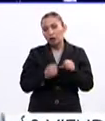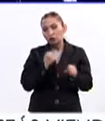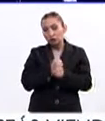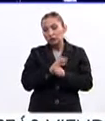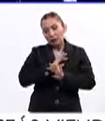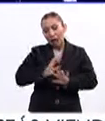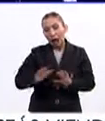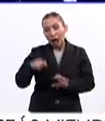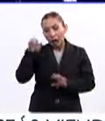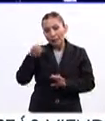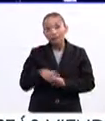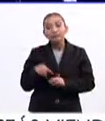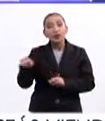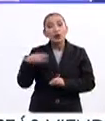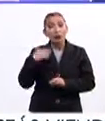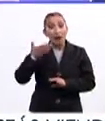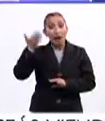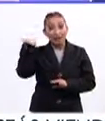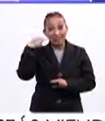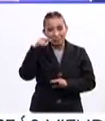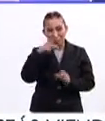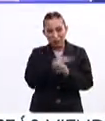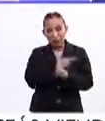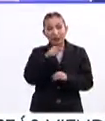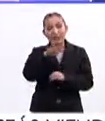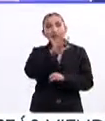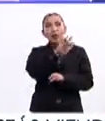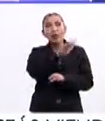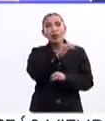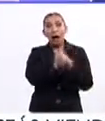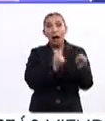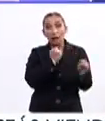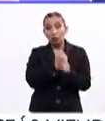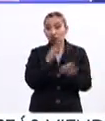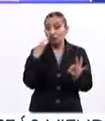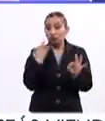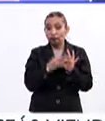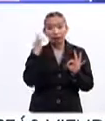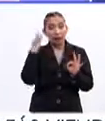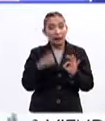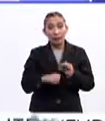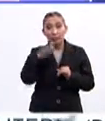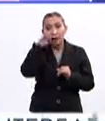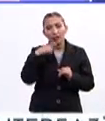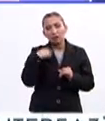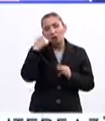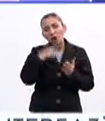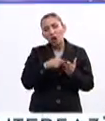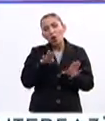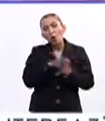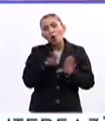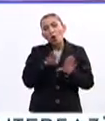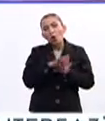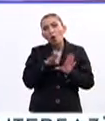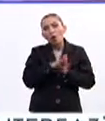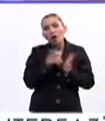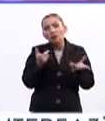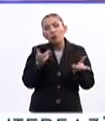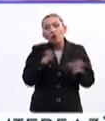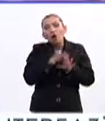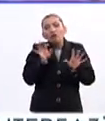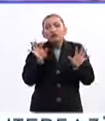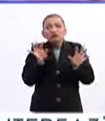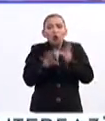Sí, ya. Y para cuando fue este evento, ya tenía 50 años exactitos de edad, que yo creo que fue como el